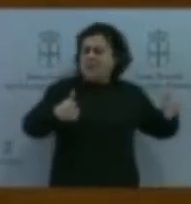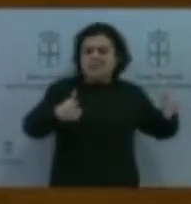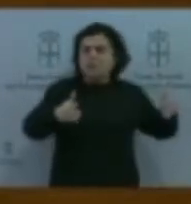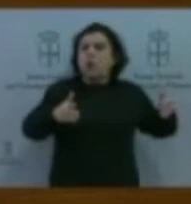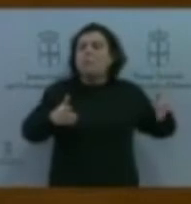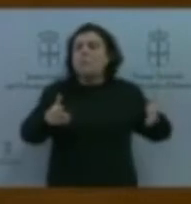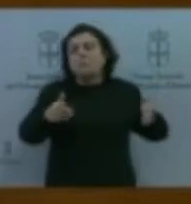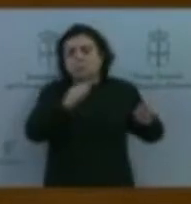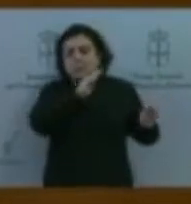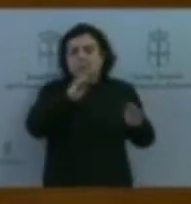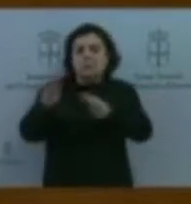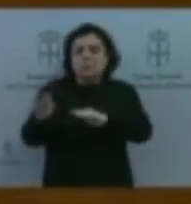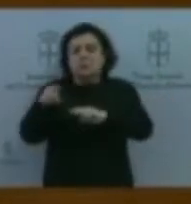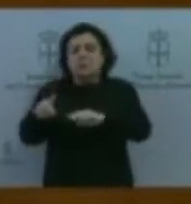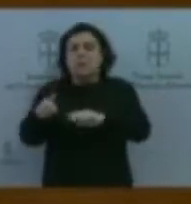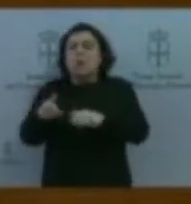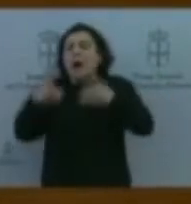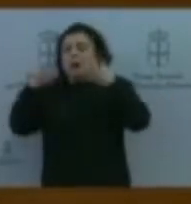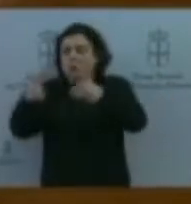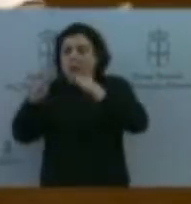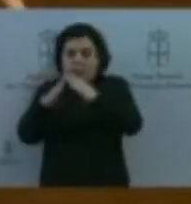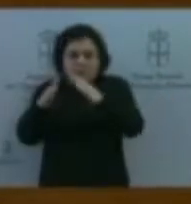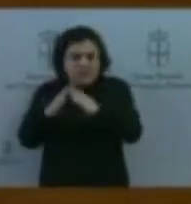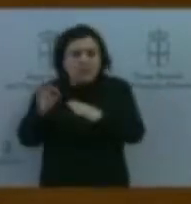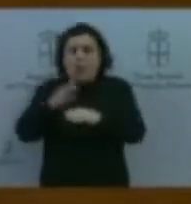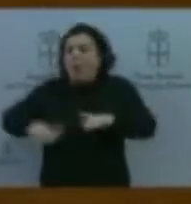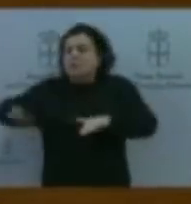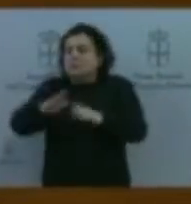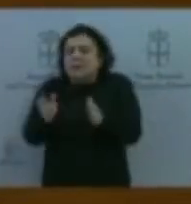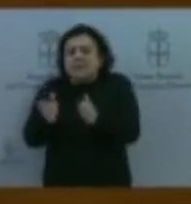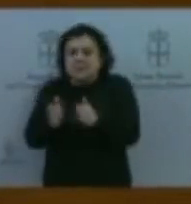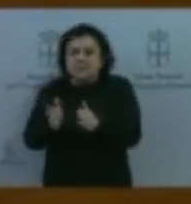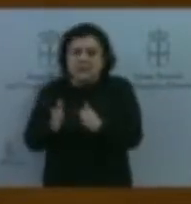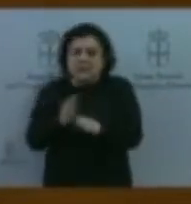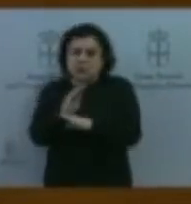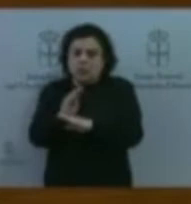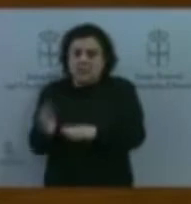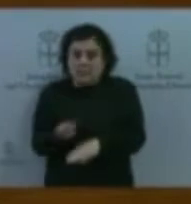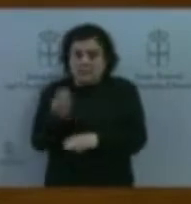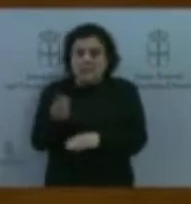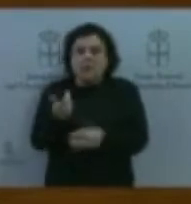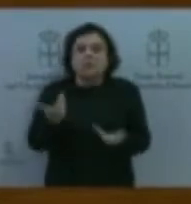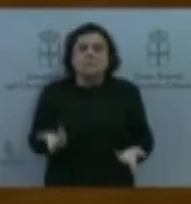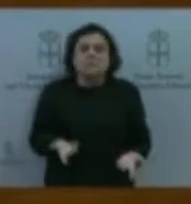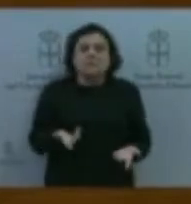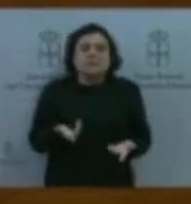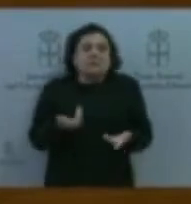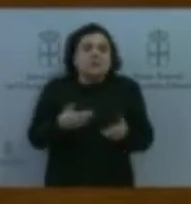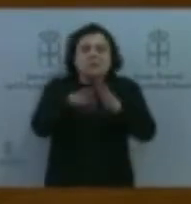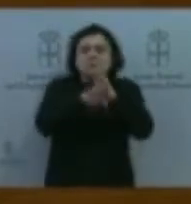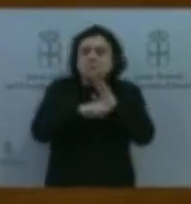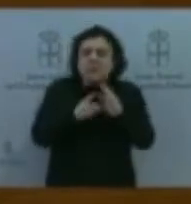para eso hay que poner los medios. Pongan los medios, discutamos sobre esos medios, busquemos acuerdos en esa